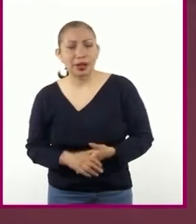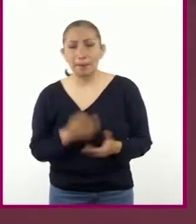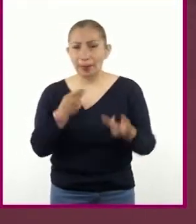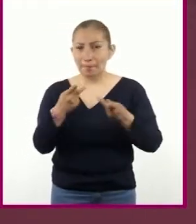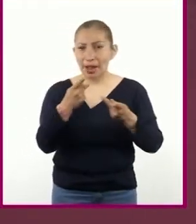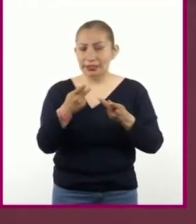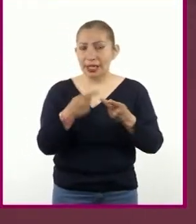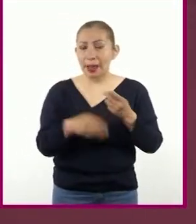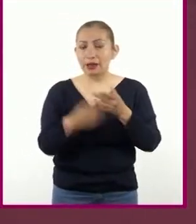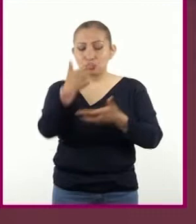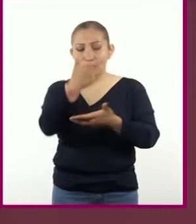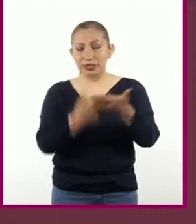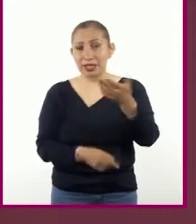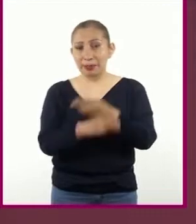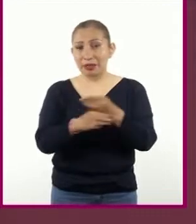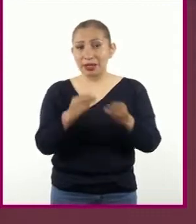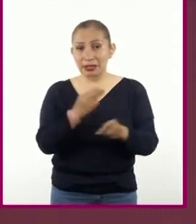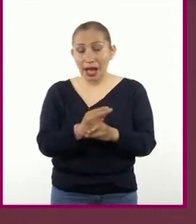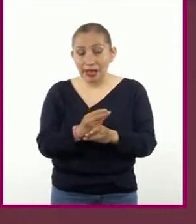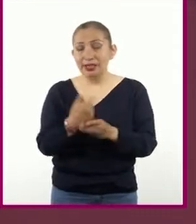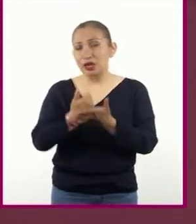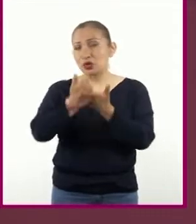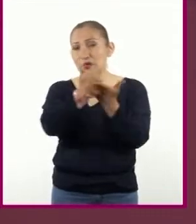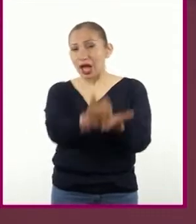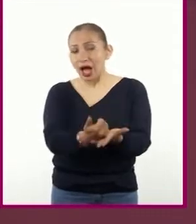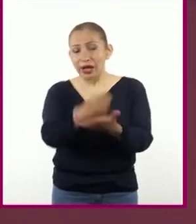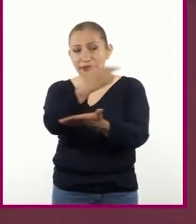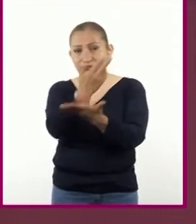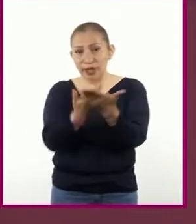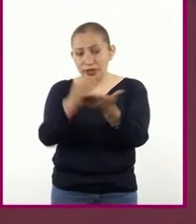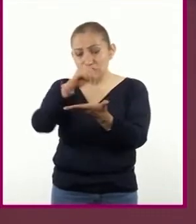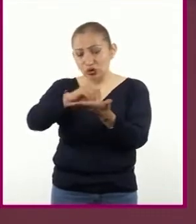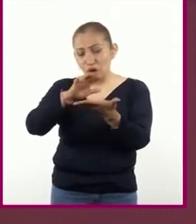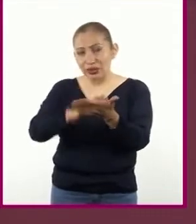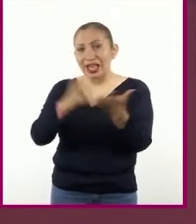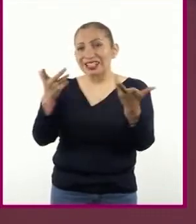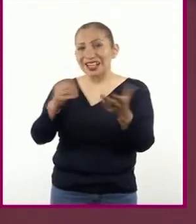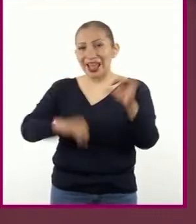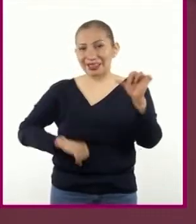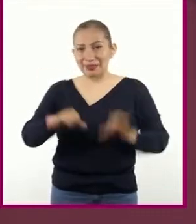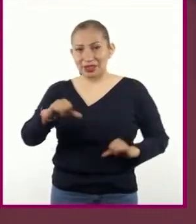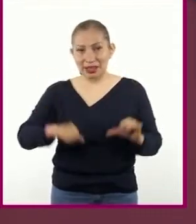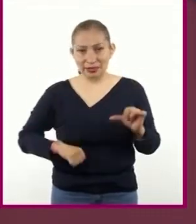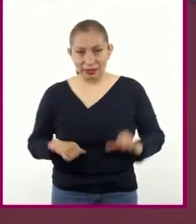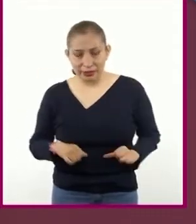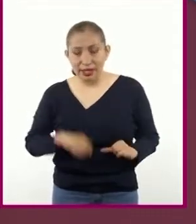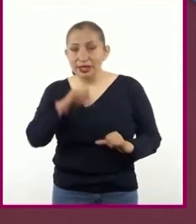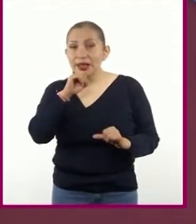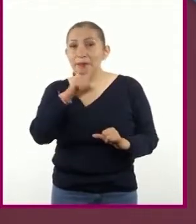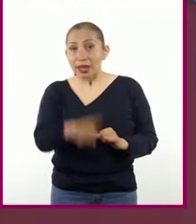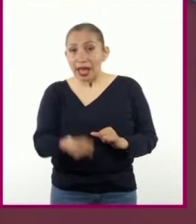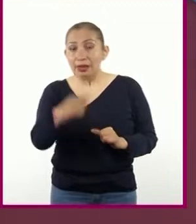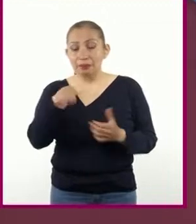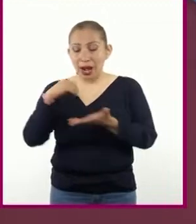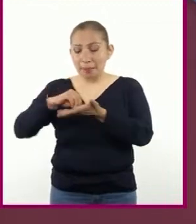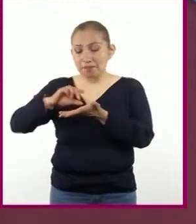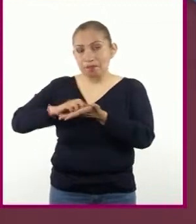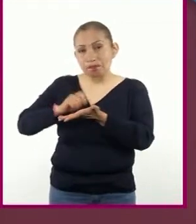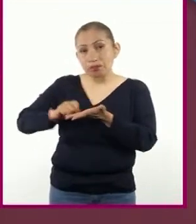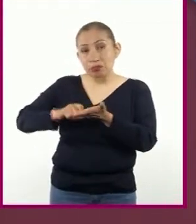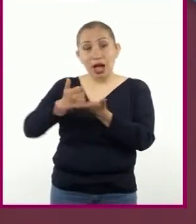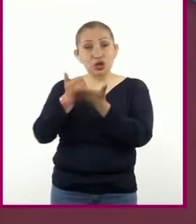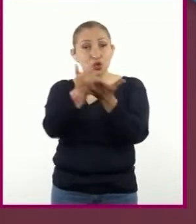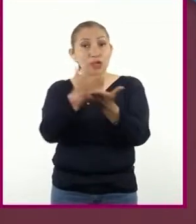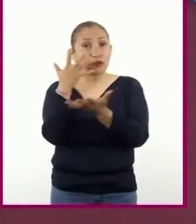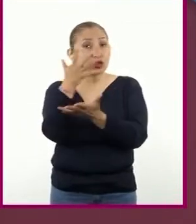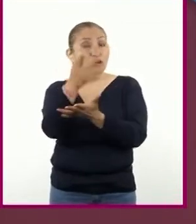Preparen sus materiales y recursos que facilitarán el registro y desarrollo de las actividades, así como la toma de notas que serán de gran